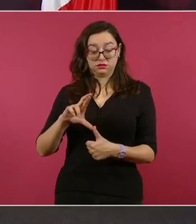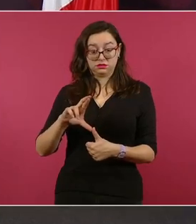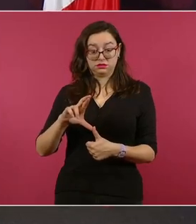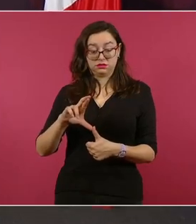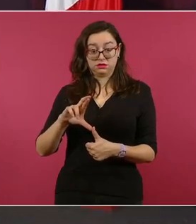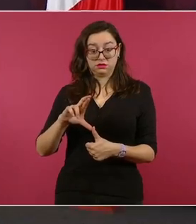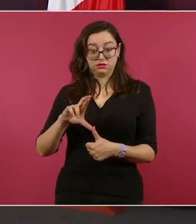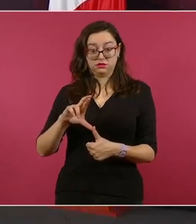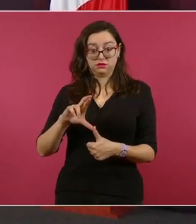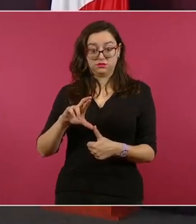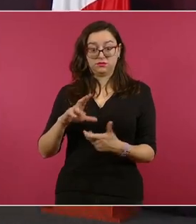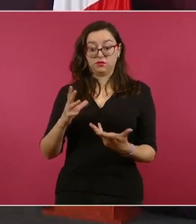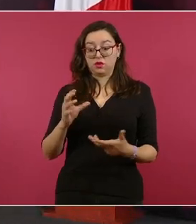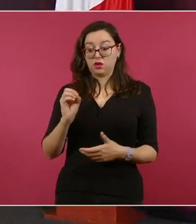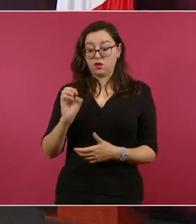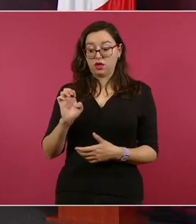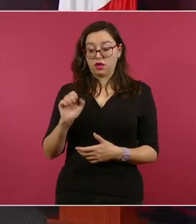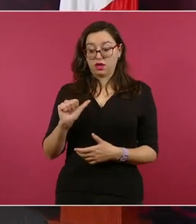en la OEA,